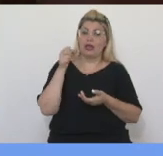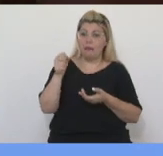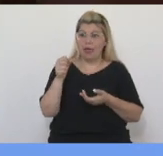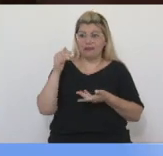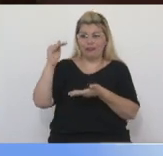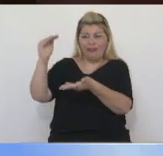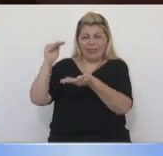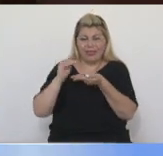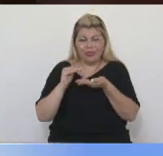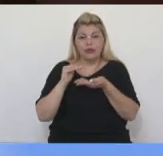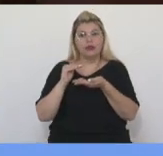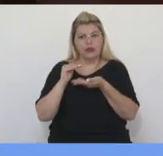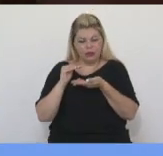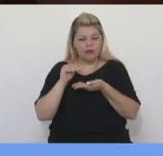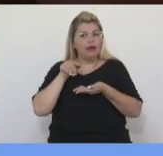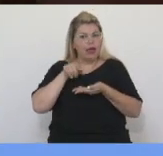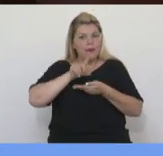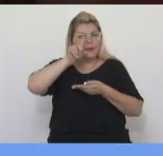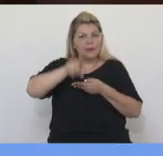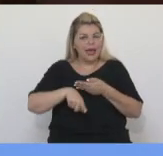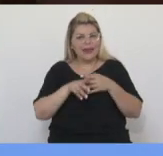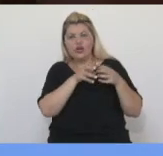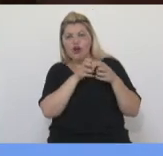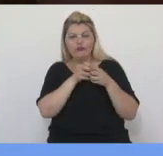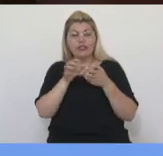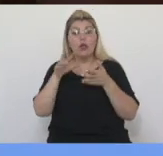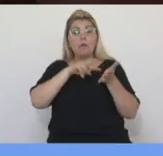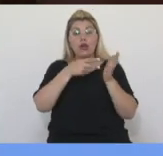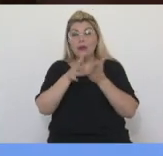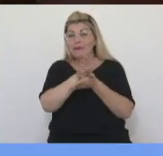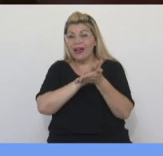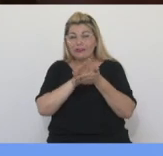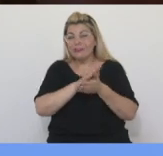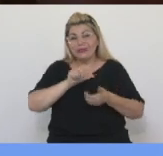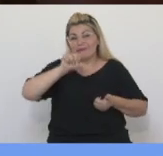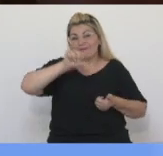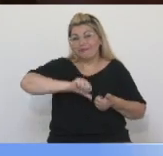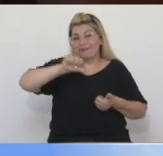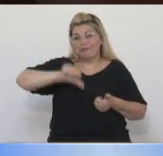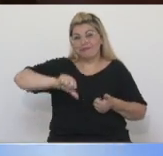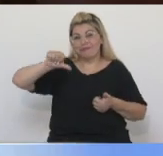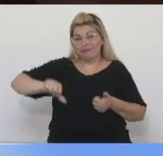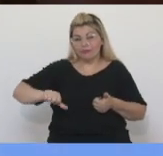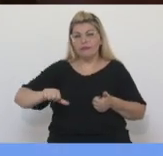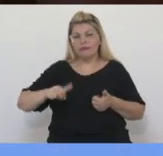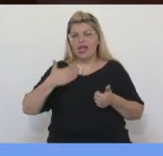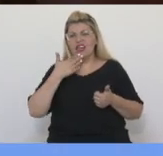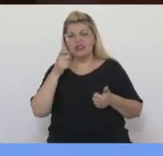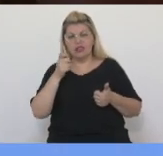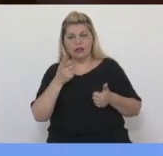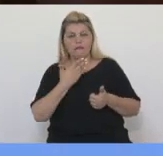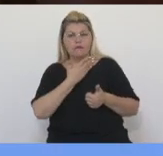solucionando muchos problemas incentivado por funcionarios del gobierno de la provincia